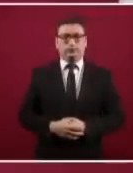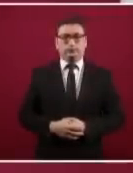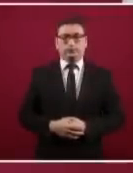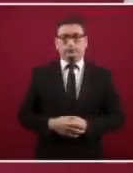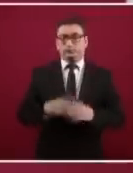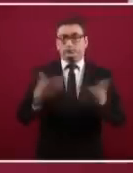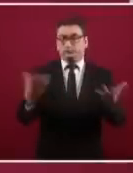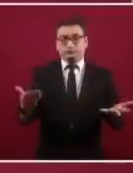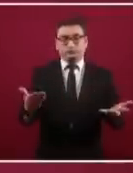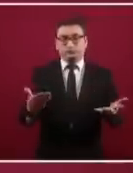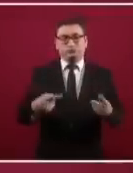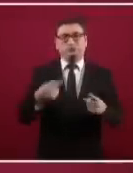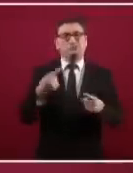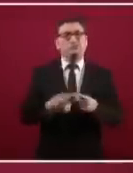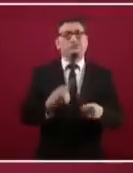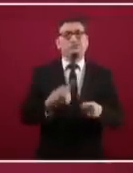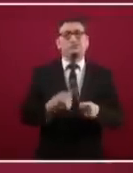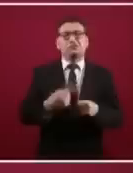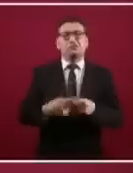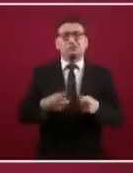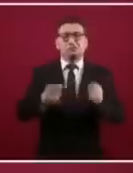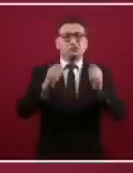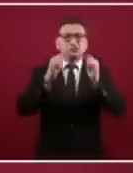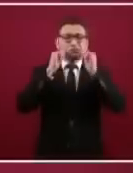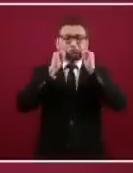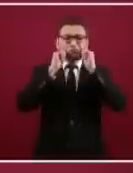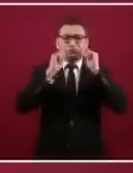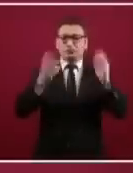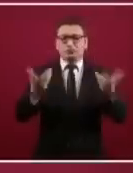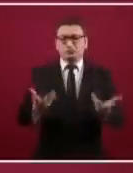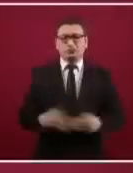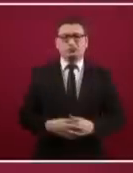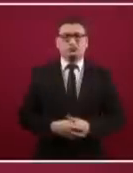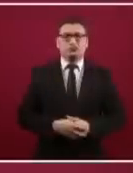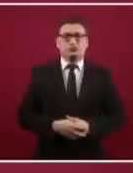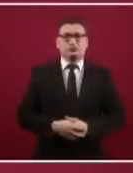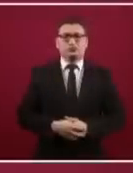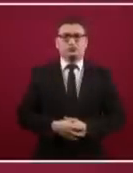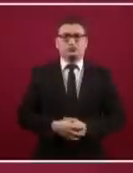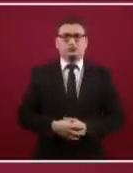Entonces, quien sea, no importa.